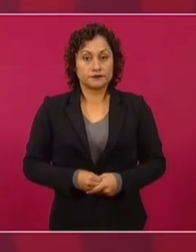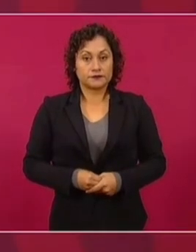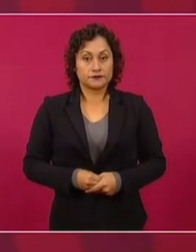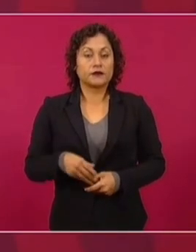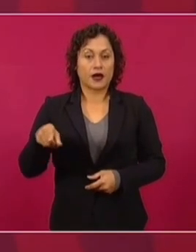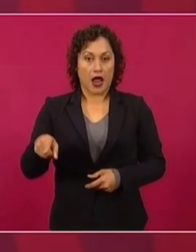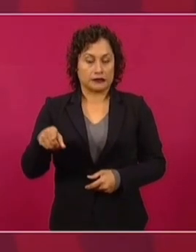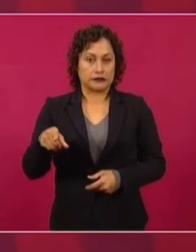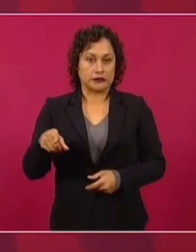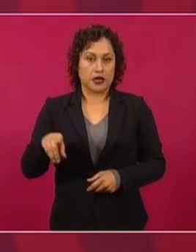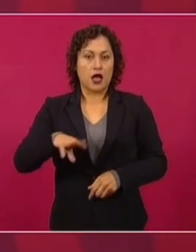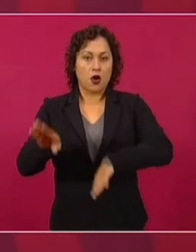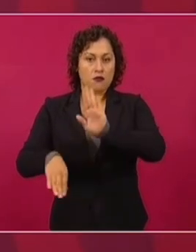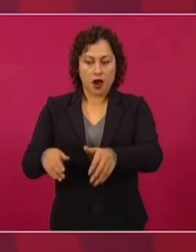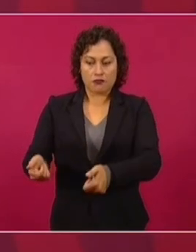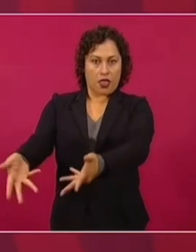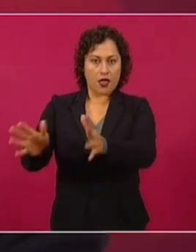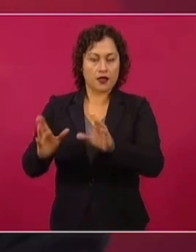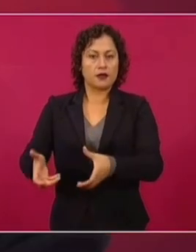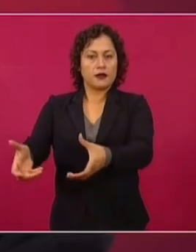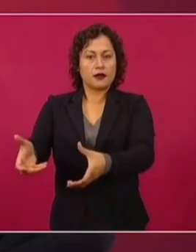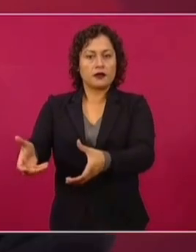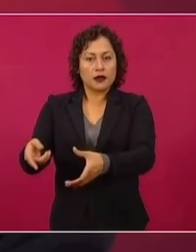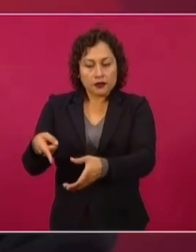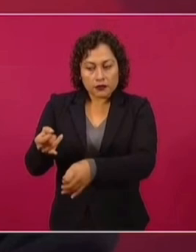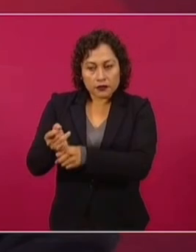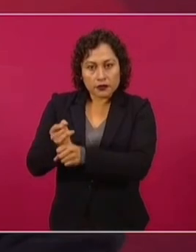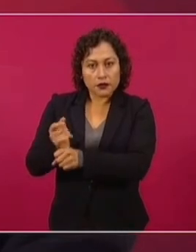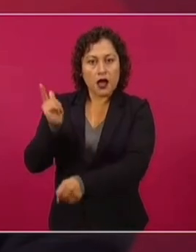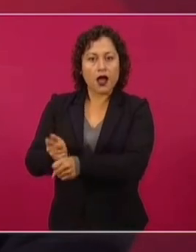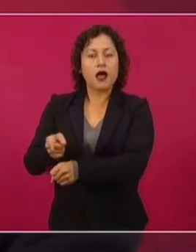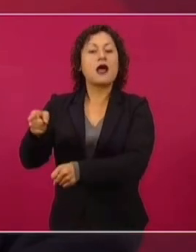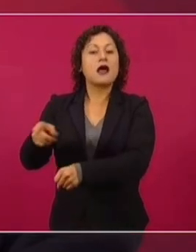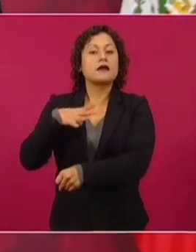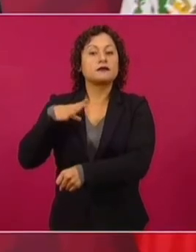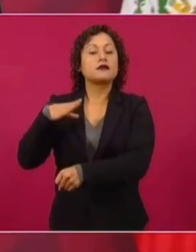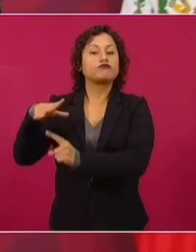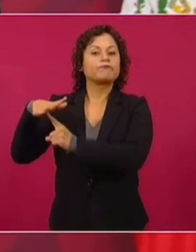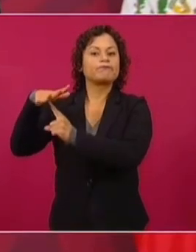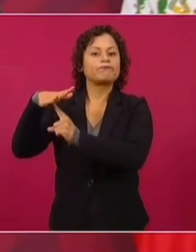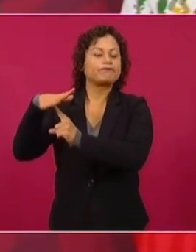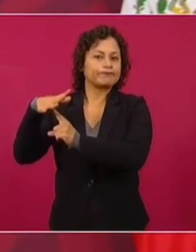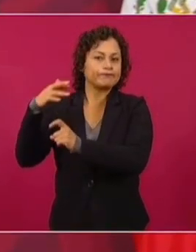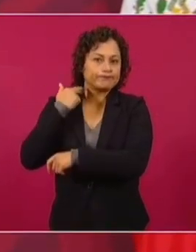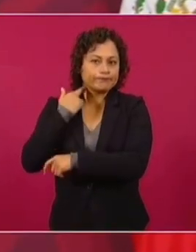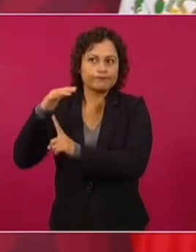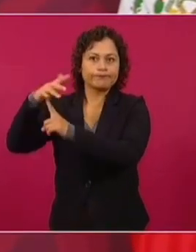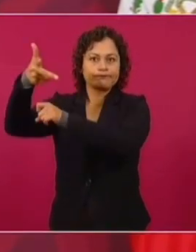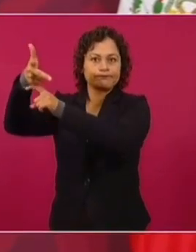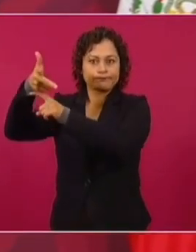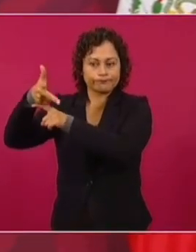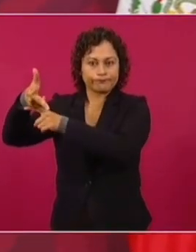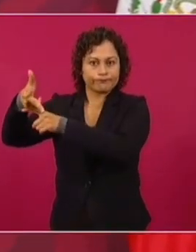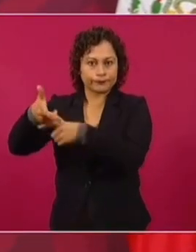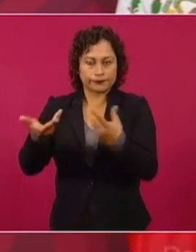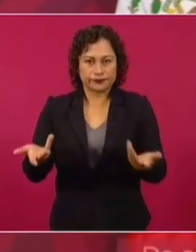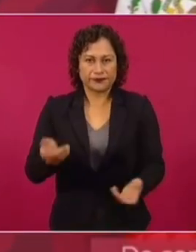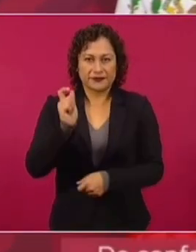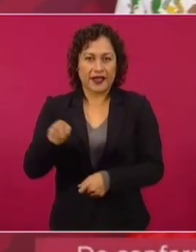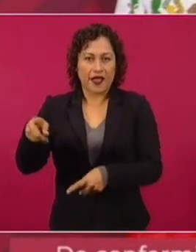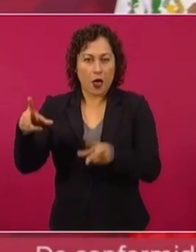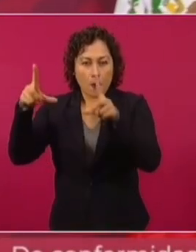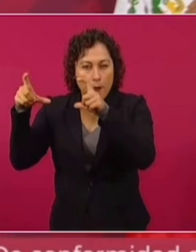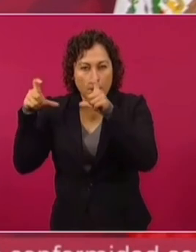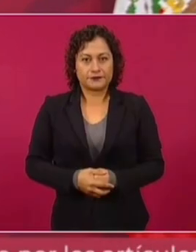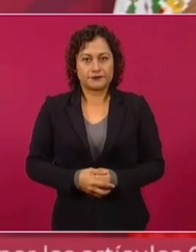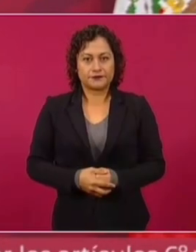dejaron cuerpos, se descubrió un dron que estaba tomando. O sea, estamos hablando de un acto